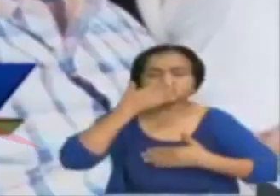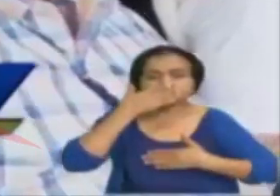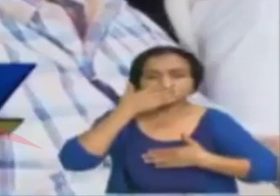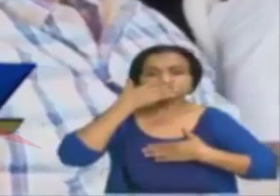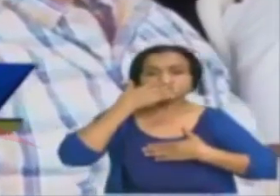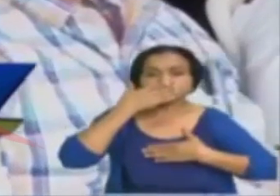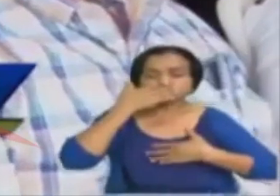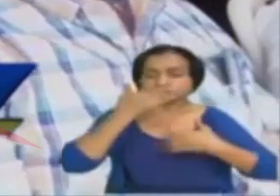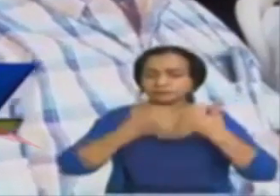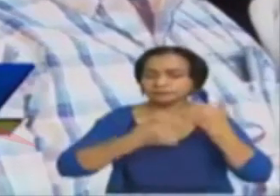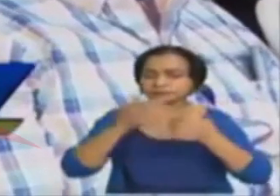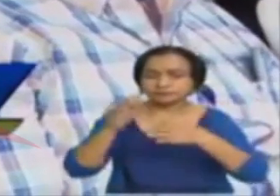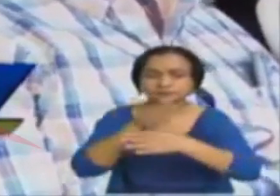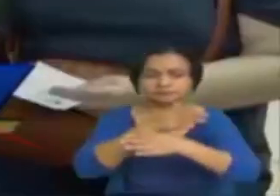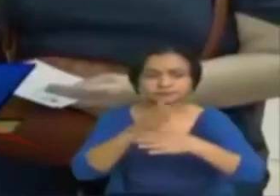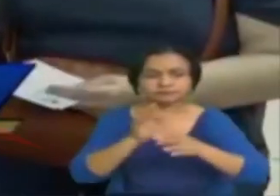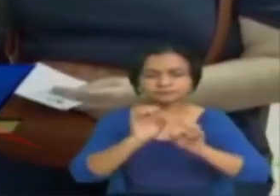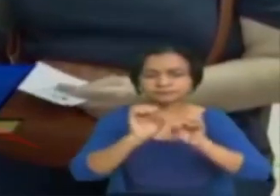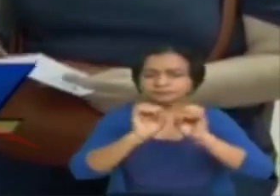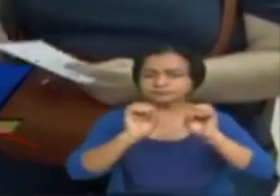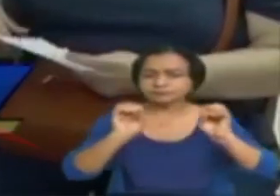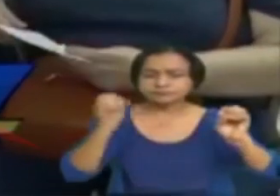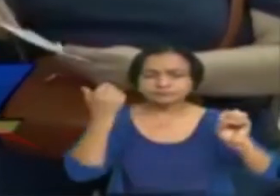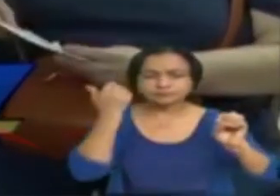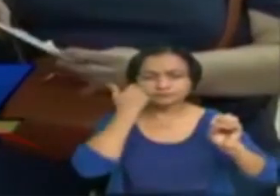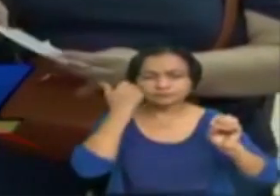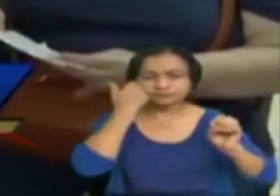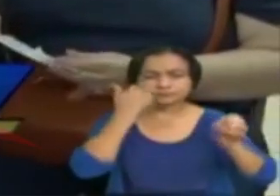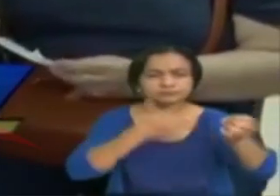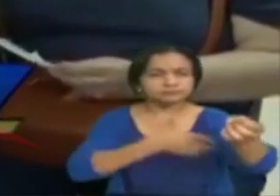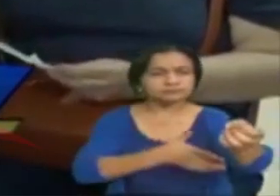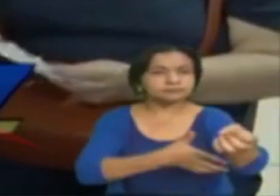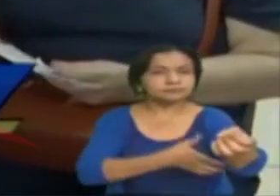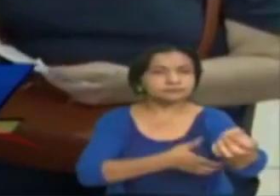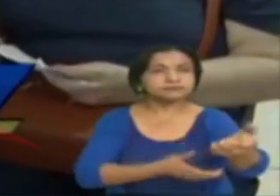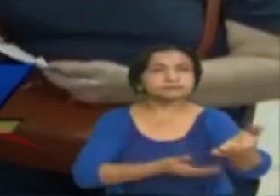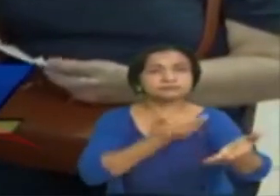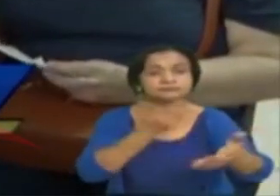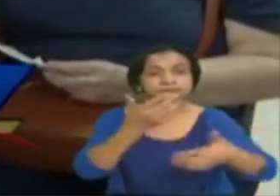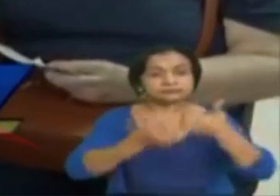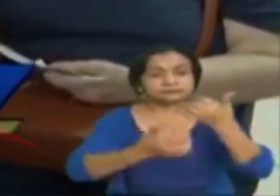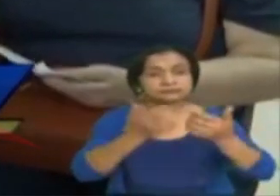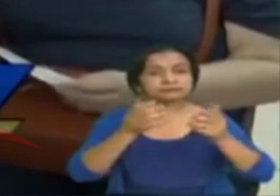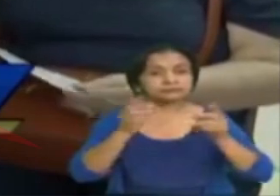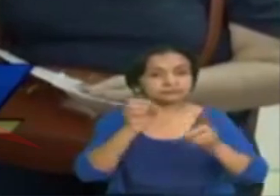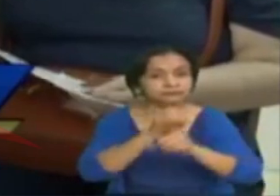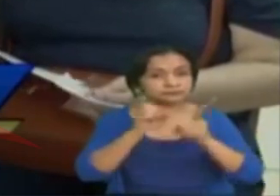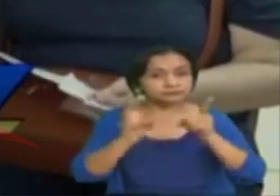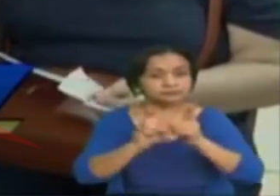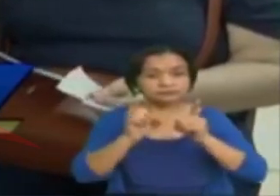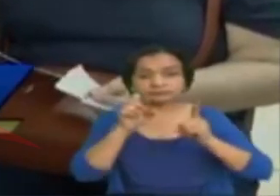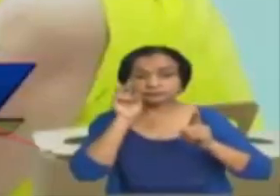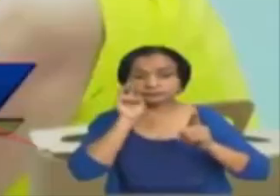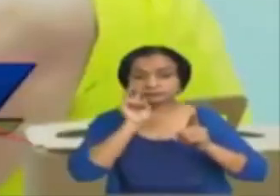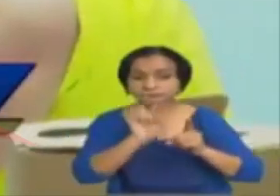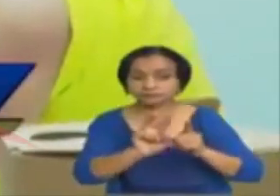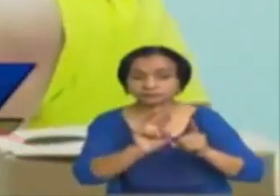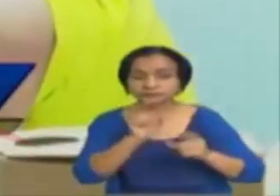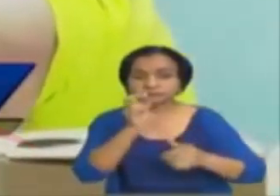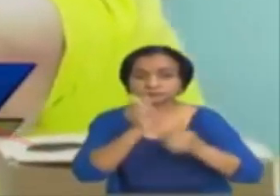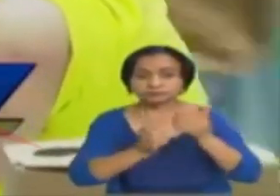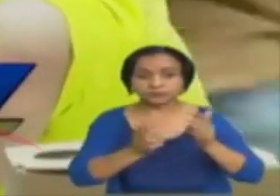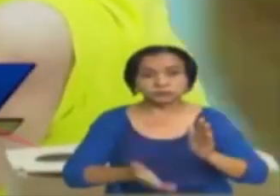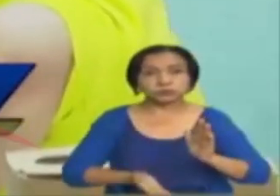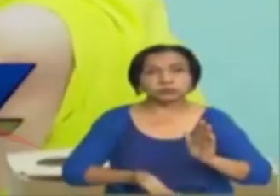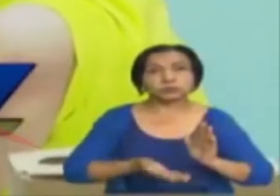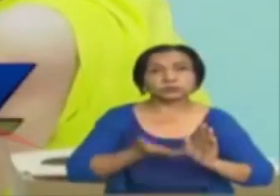influenza, Murillo dijo que ya se han aplicado 170.000 dosis y que pronto esperan cumplir con el esquema de inoculación.